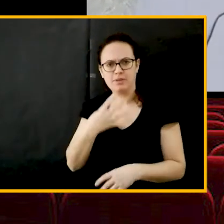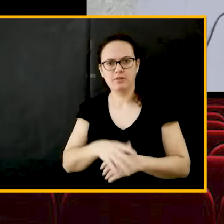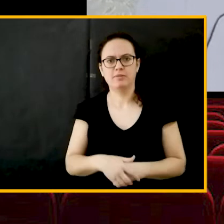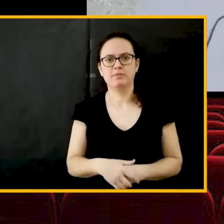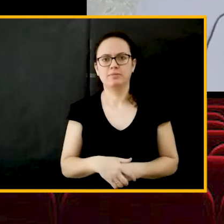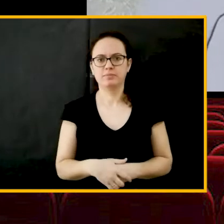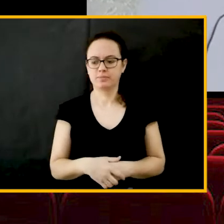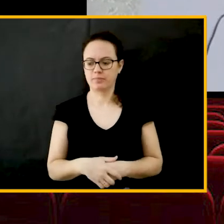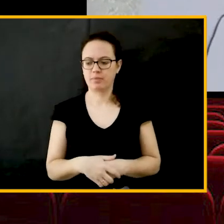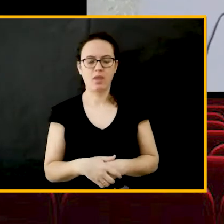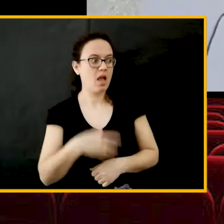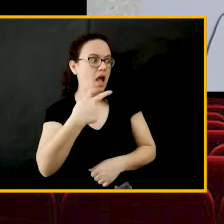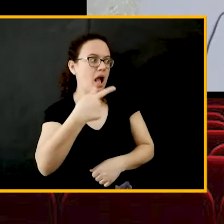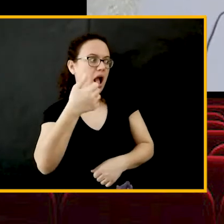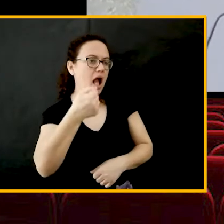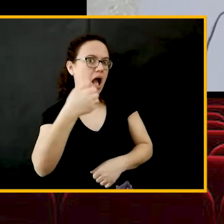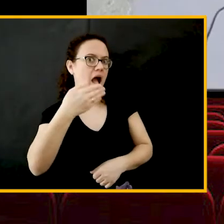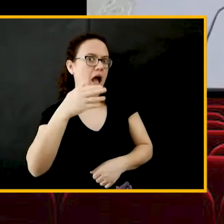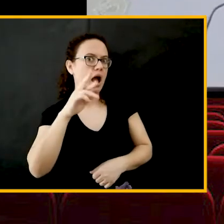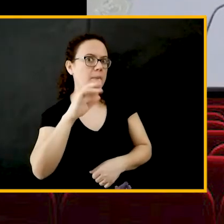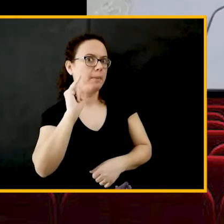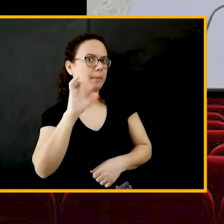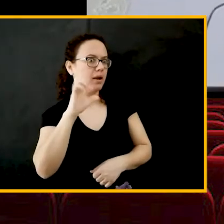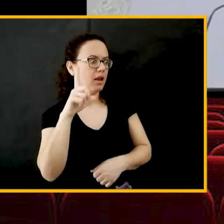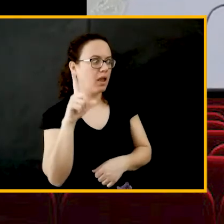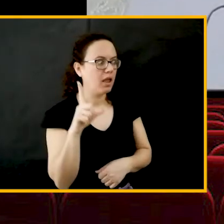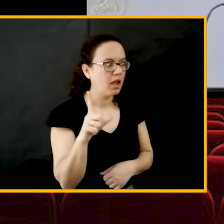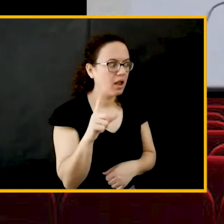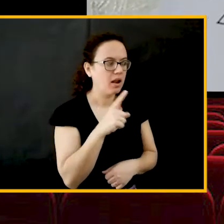Gabriel, no es muy temprano.